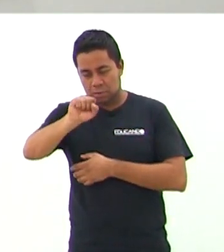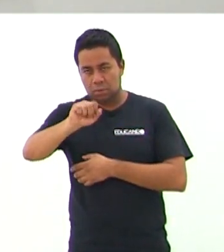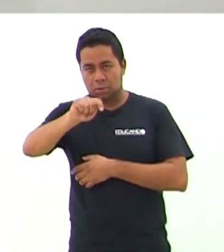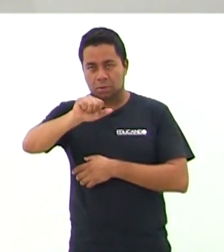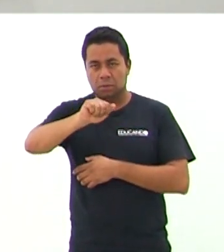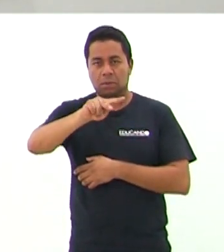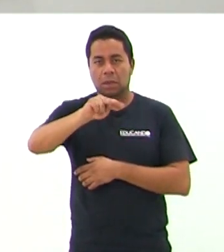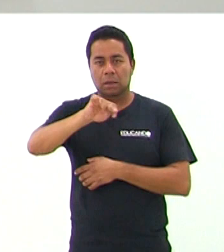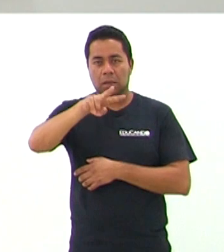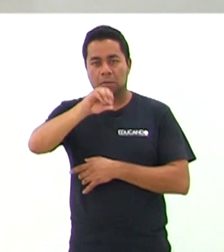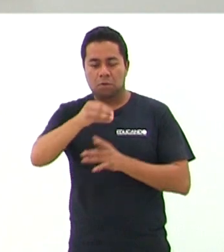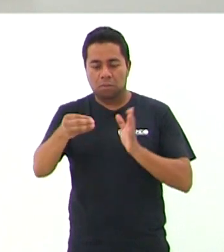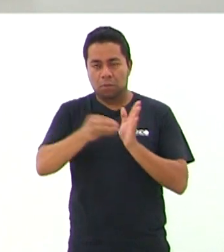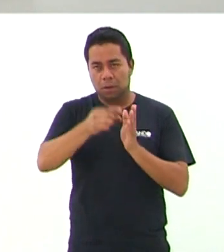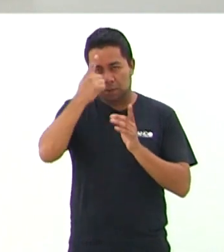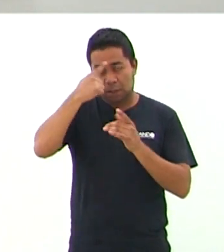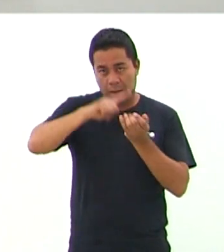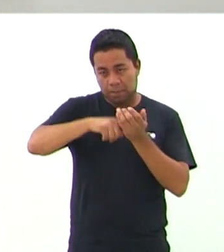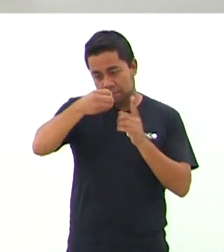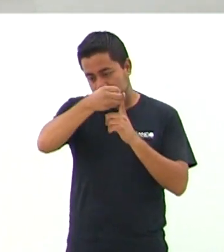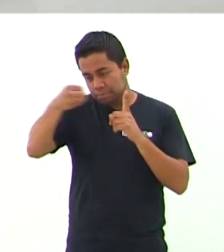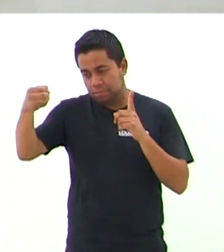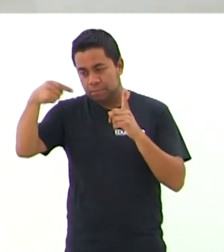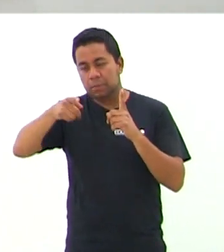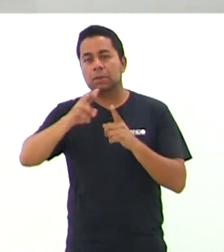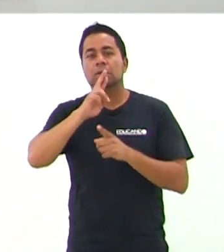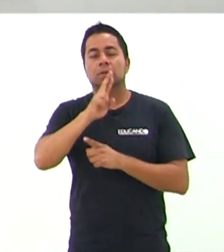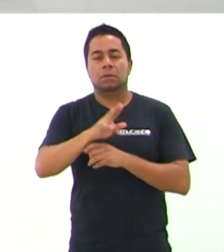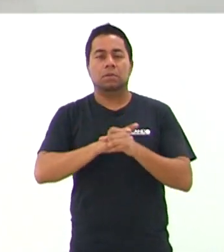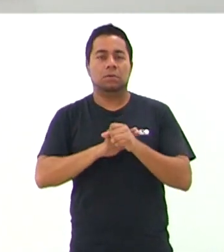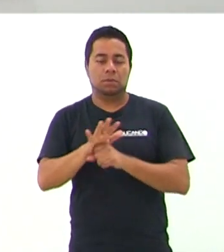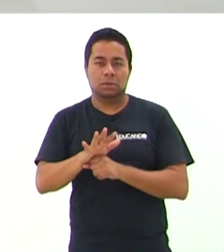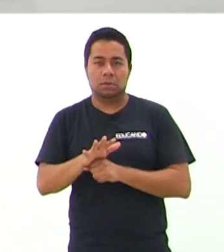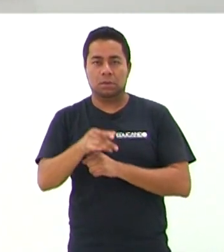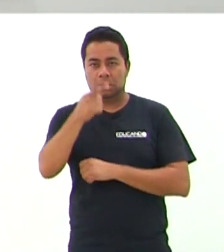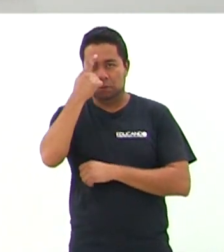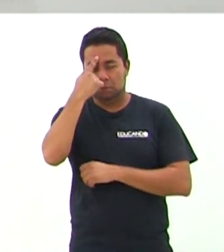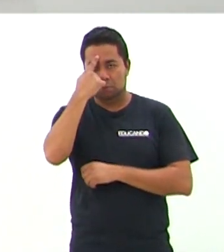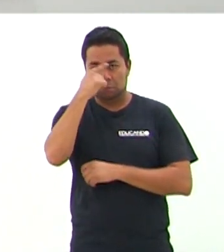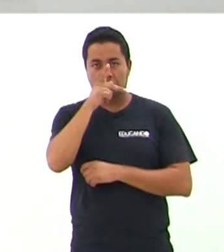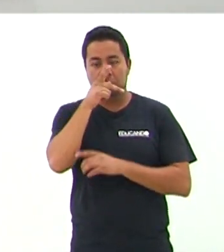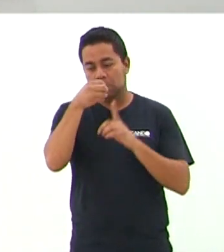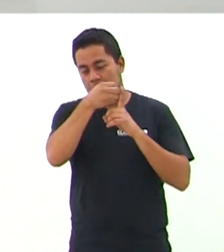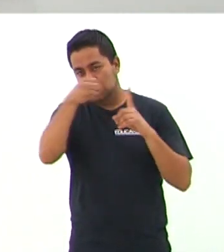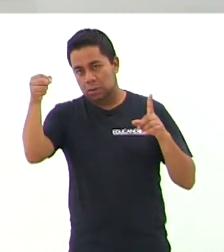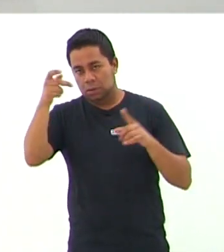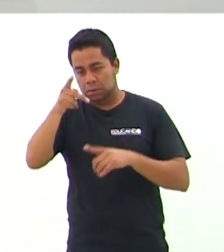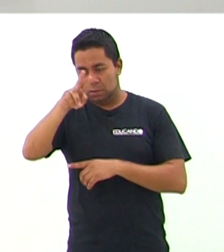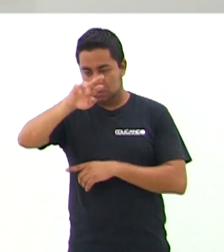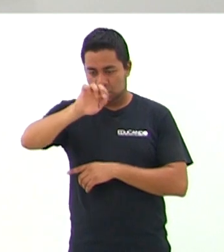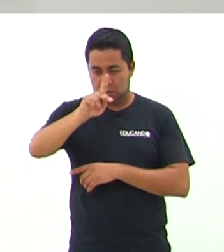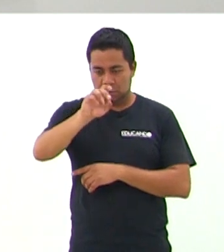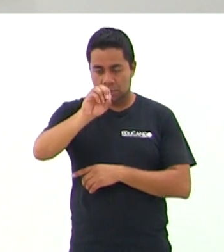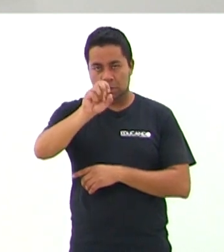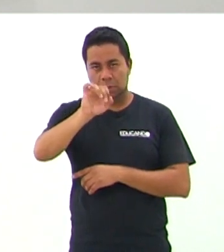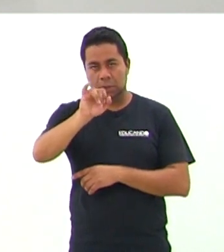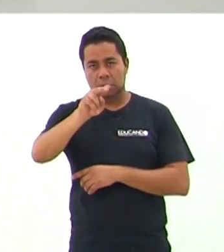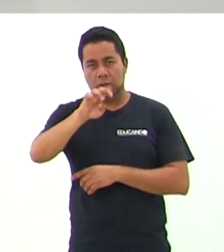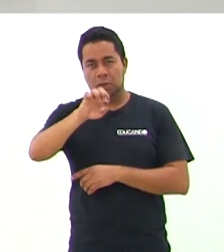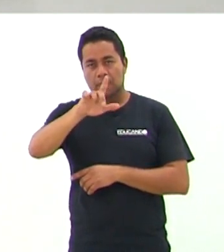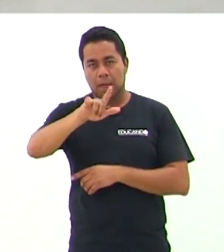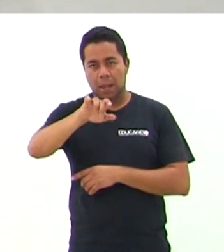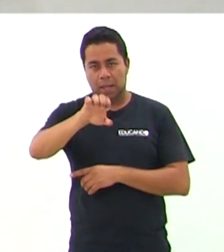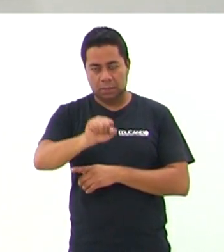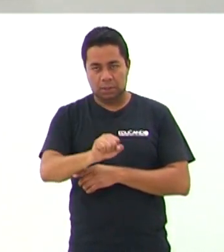una oración, nos va a dar como resultado lo que son las frases preposicionales. Y vamos a ver un